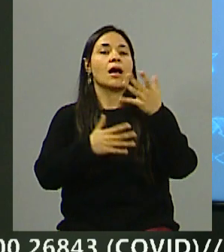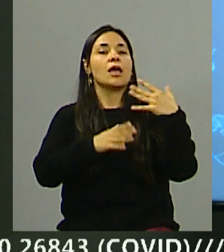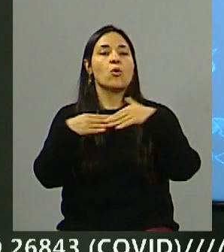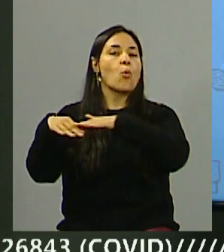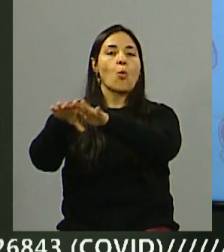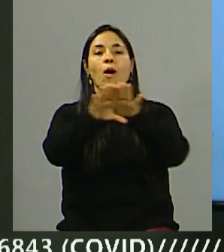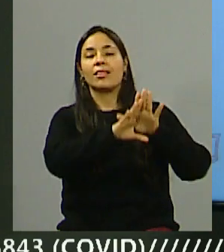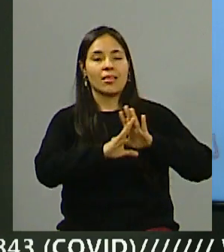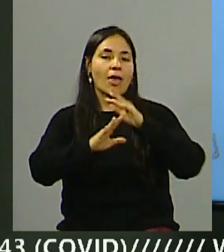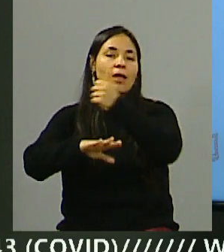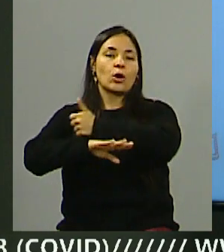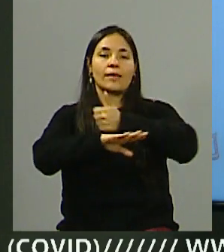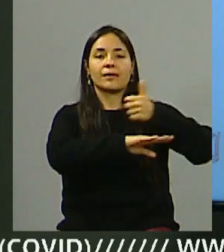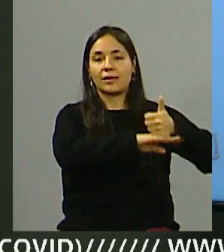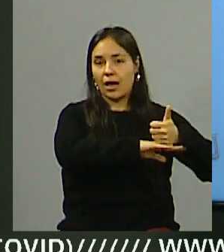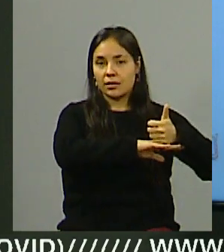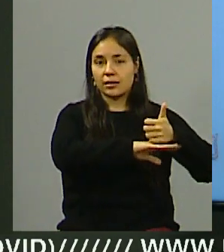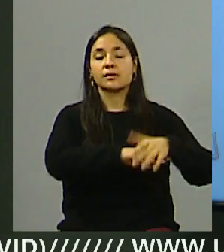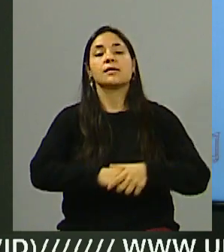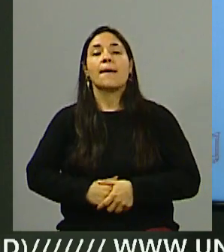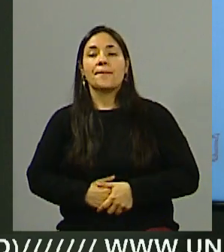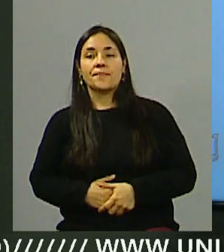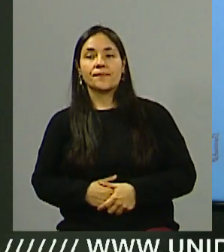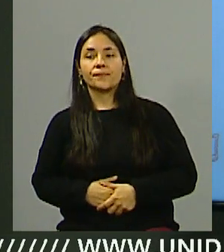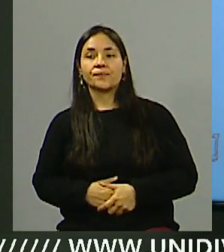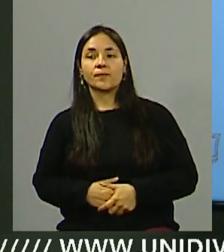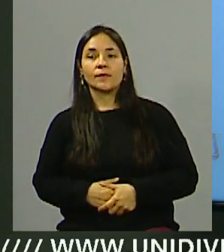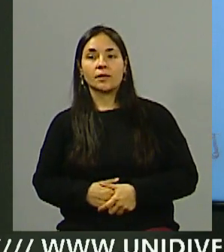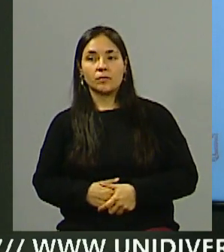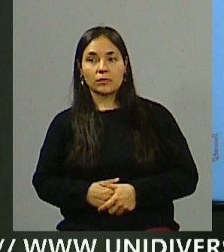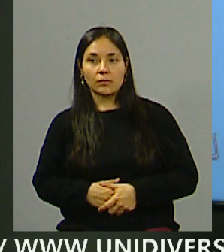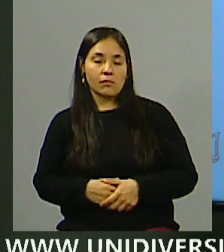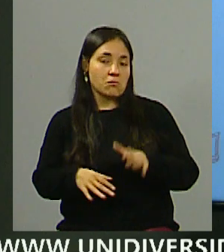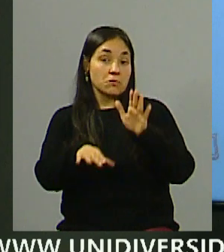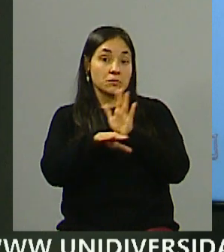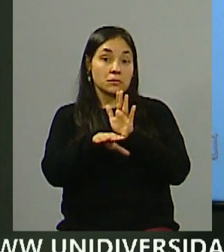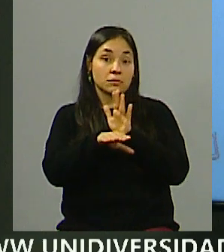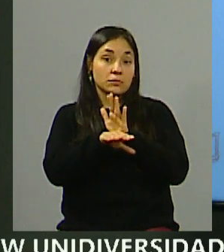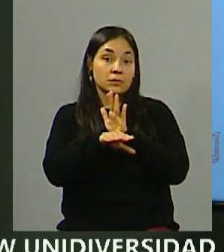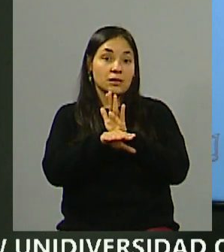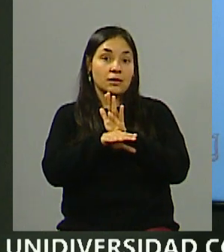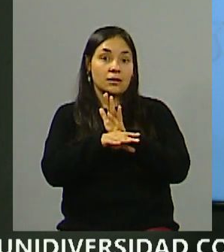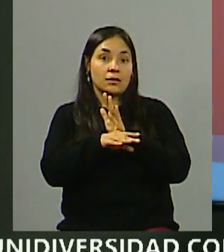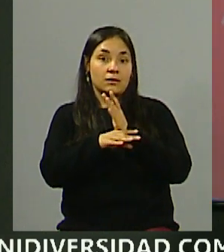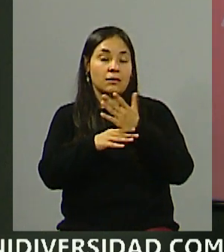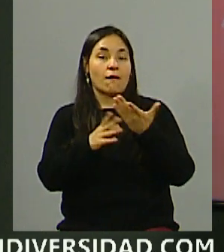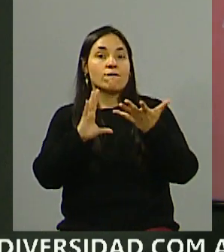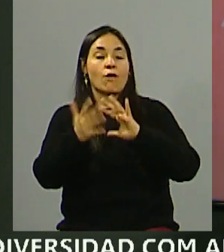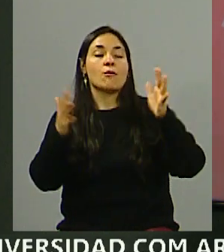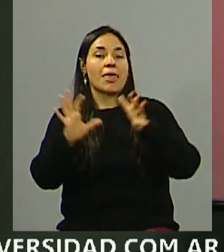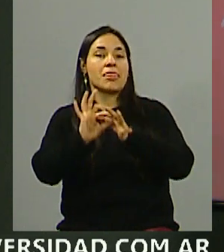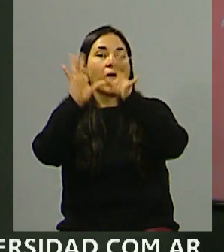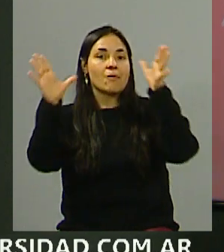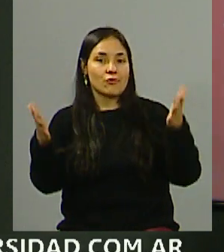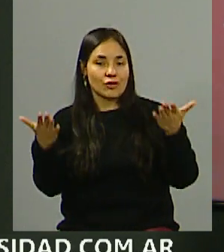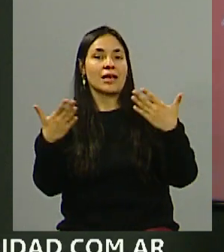o de equidad en el trato de cada uno de los que allí se presentan, parece que es un adelanto en términos de calidad democrática. Sí. Es